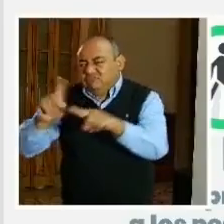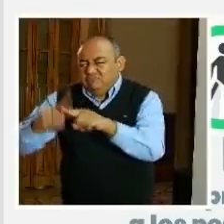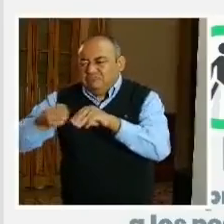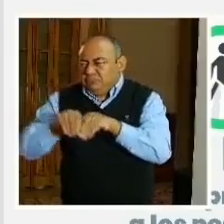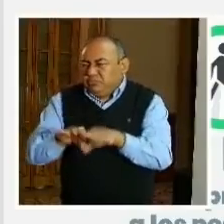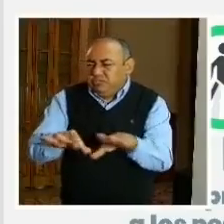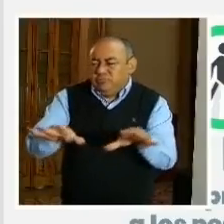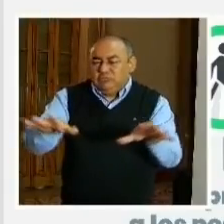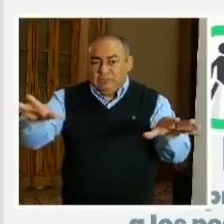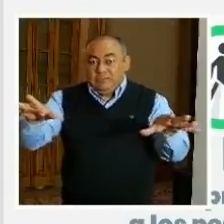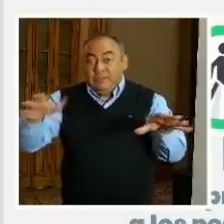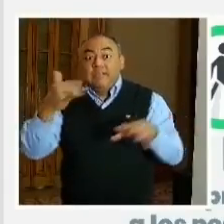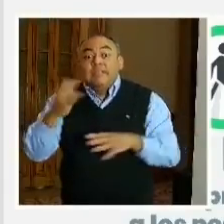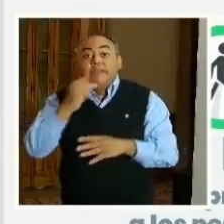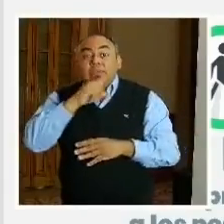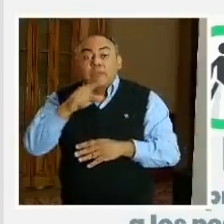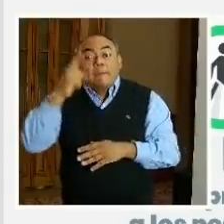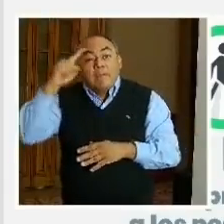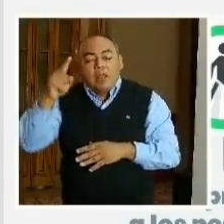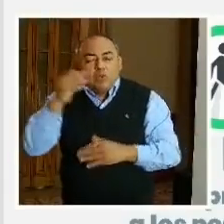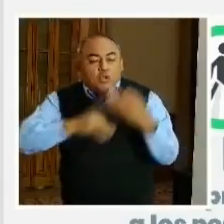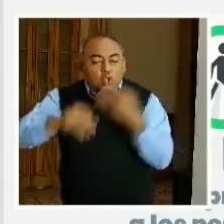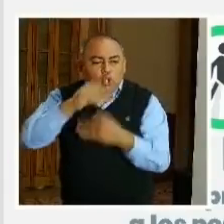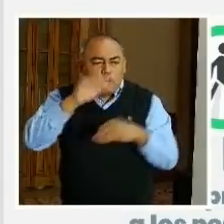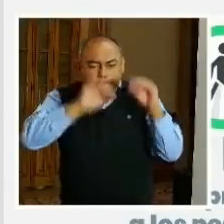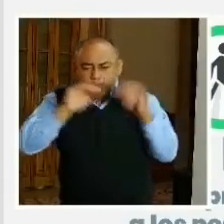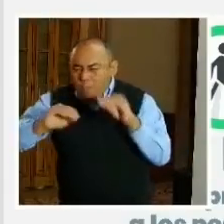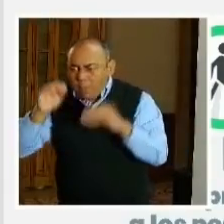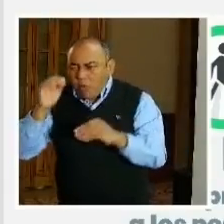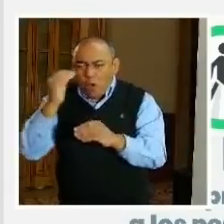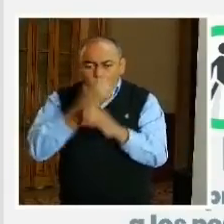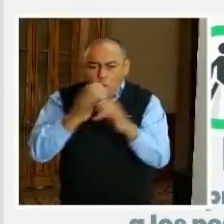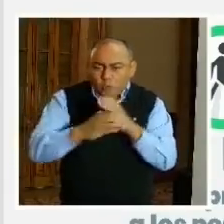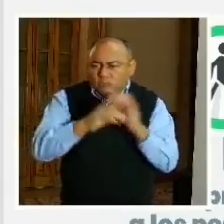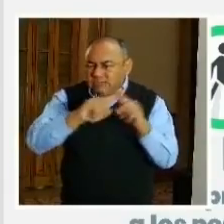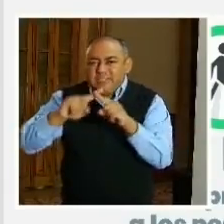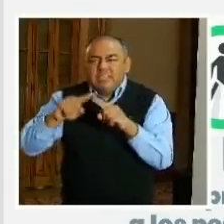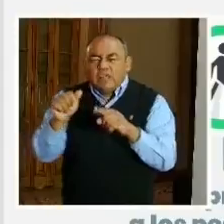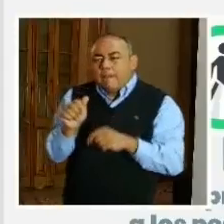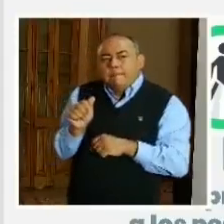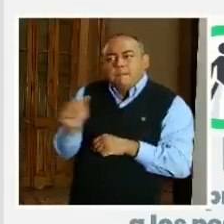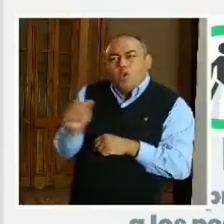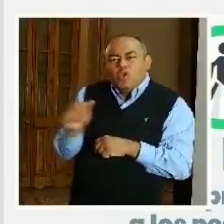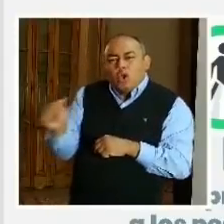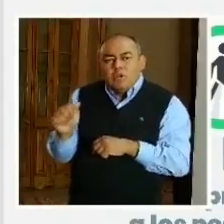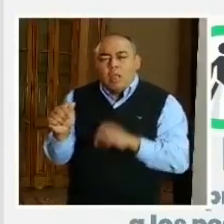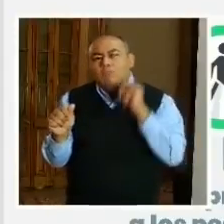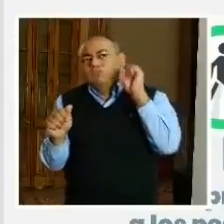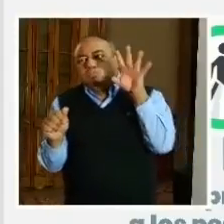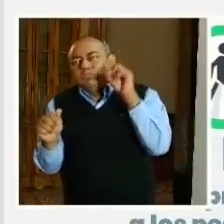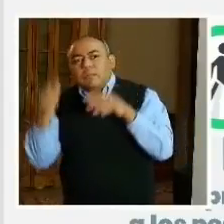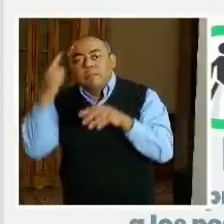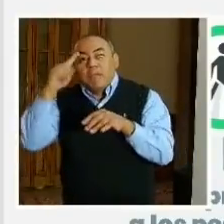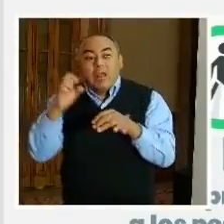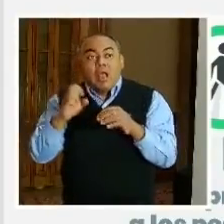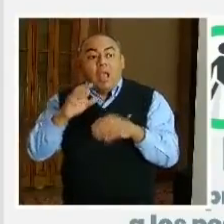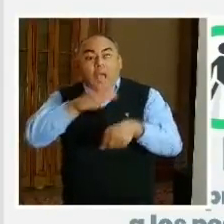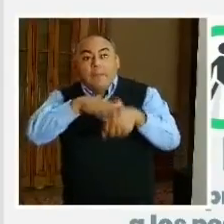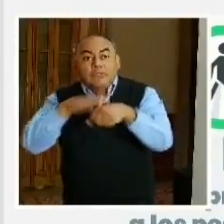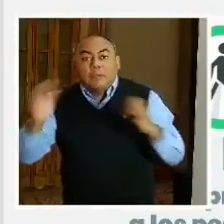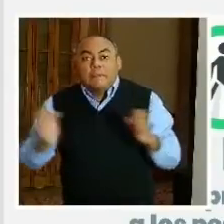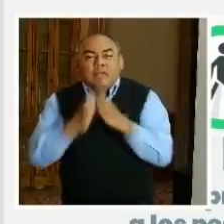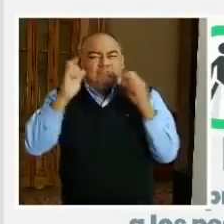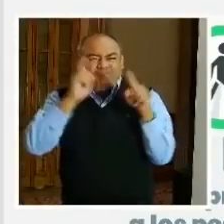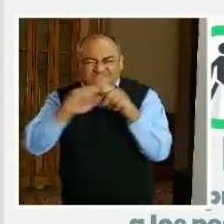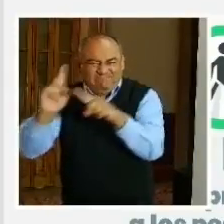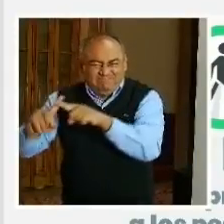y con el mobiliario indispensable para que existan botones de pánico para la seguridad, cámaras y que